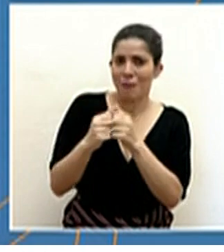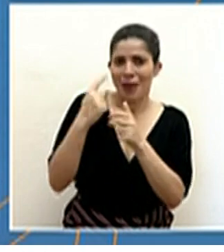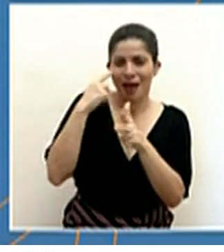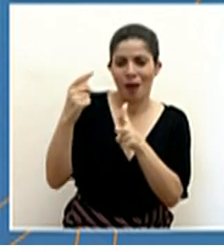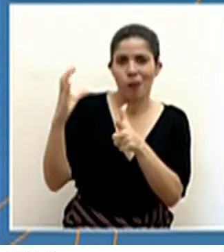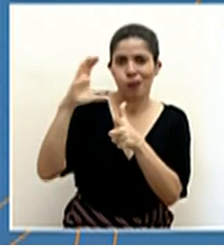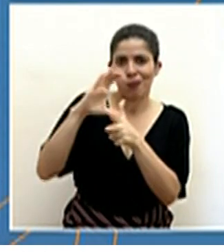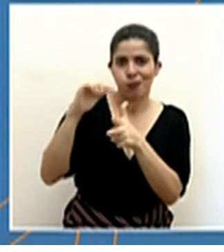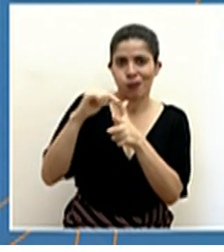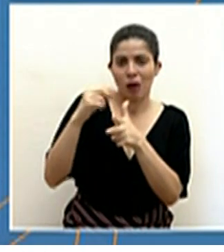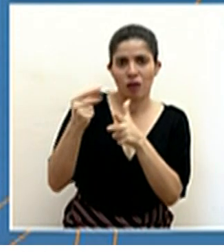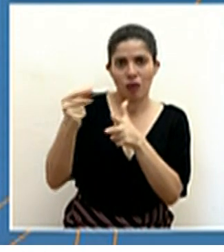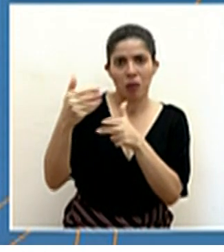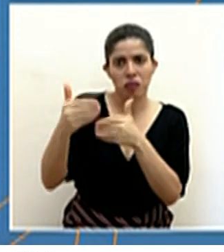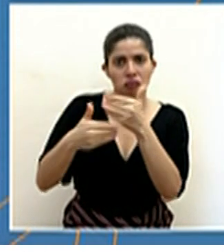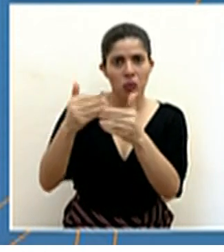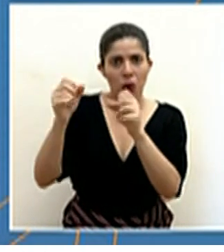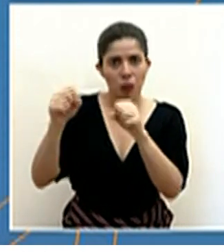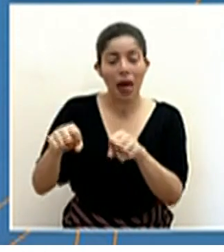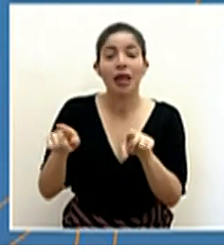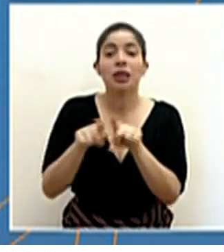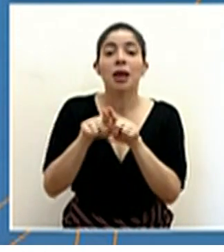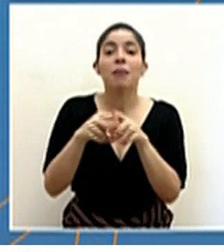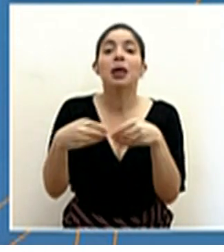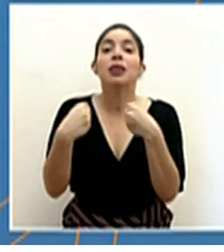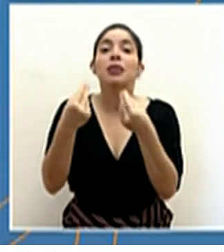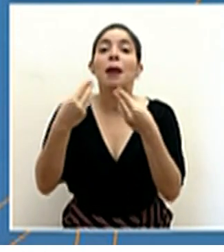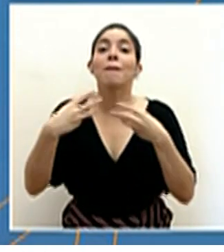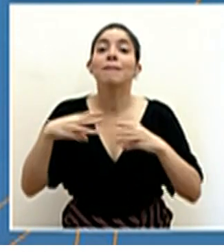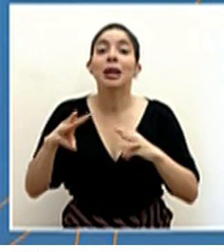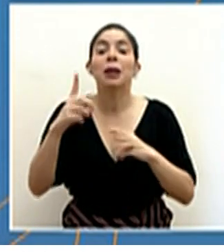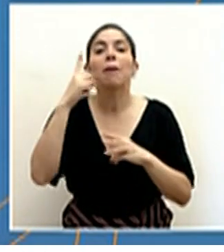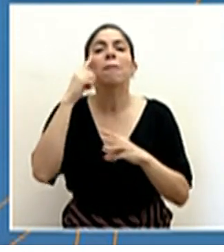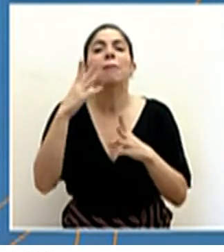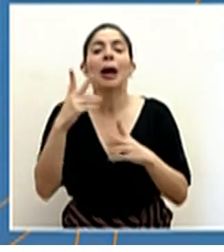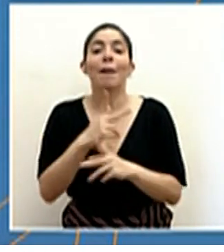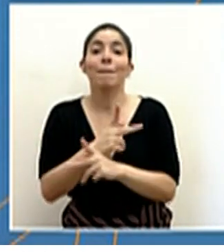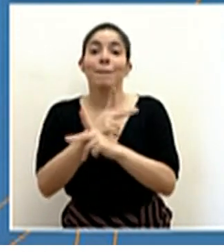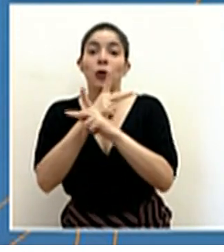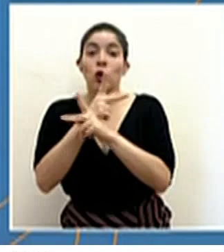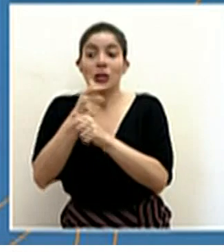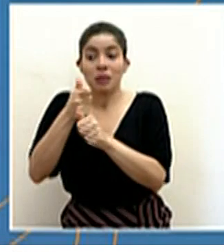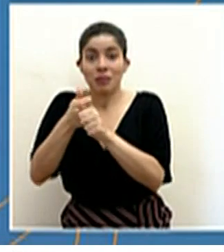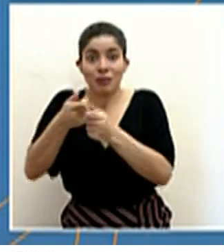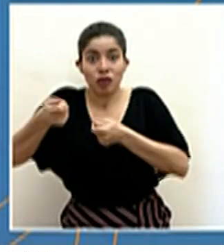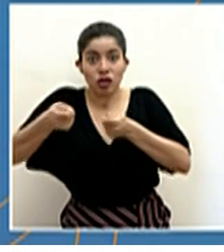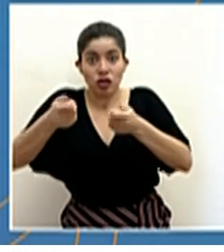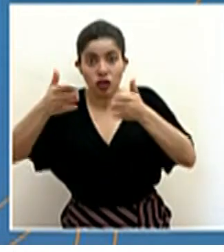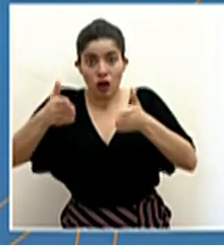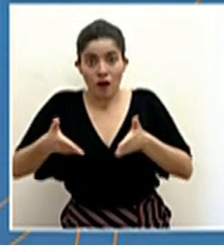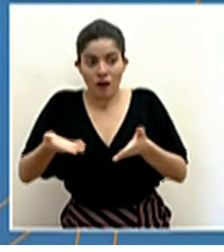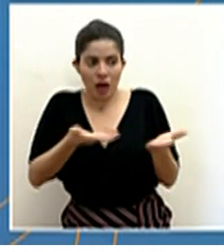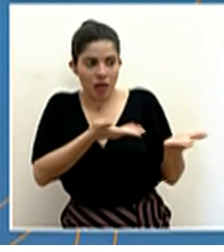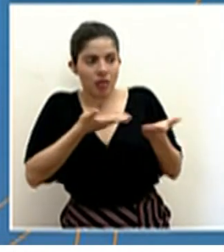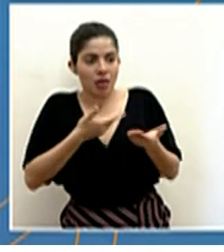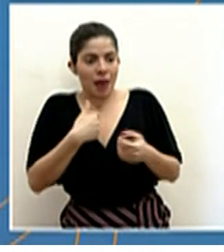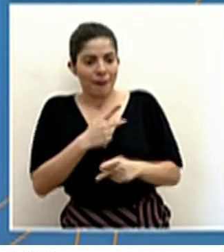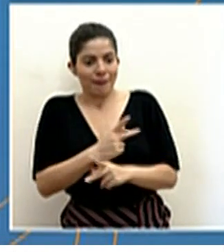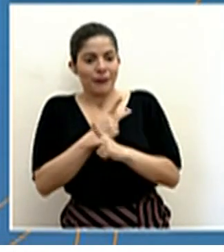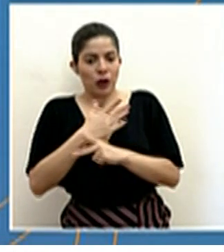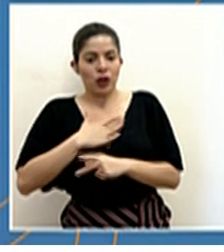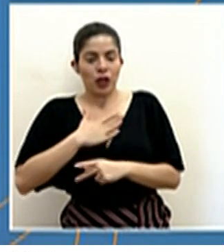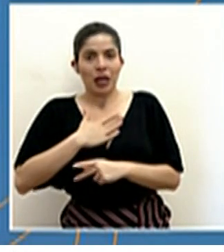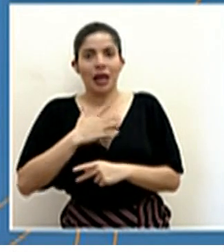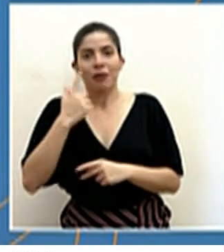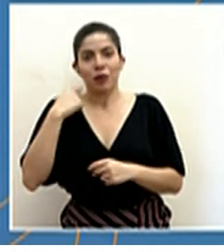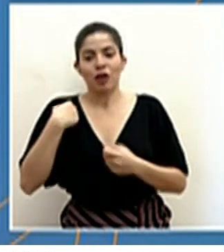y también, sobre todo, estaremos dando un mecanismo de protección para los conductores, un mecanismo de prevención para los conductores